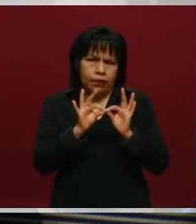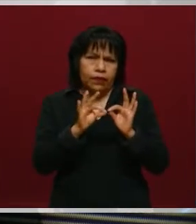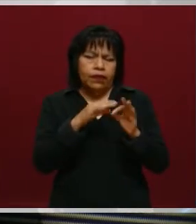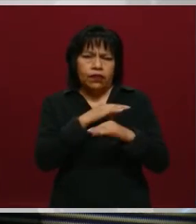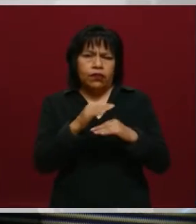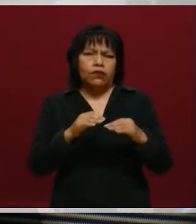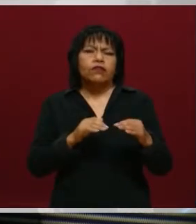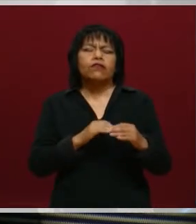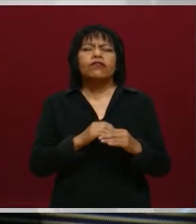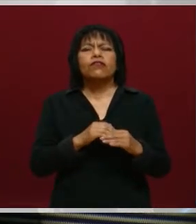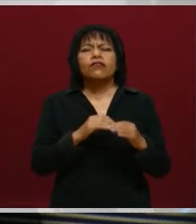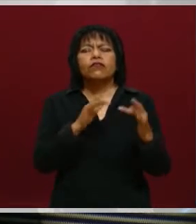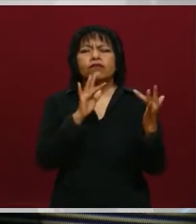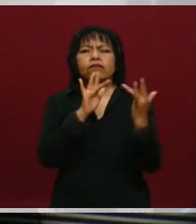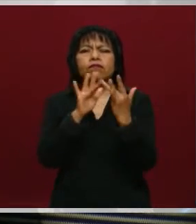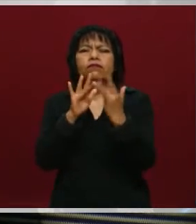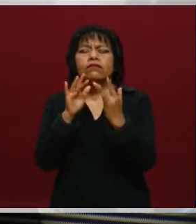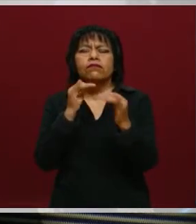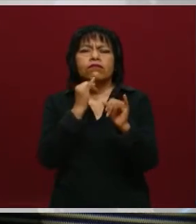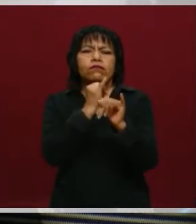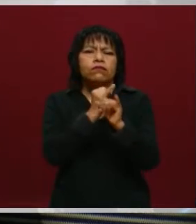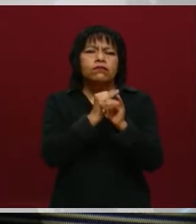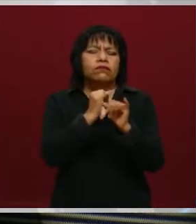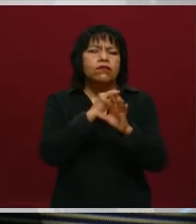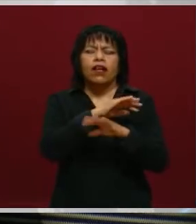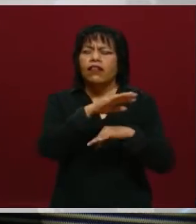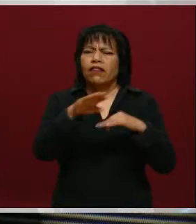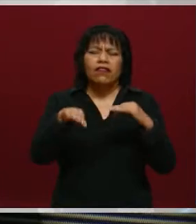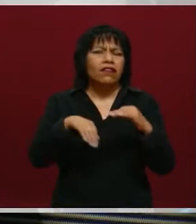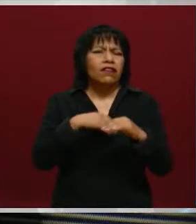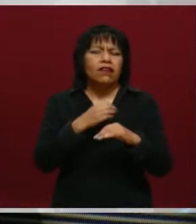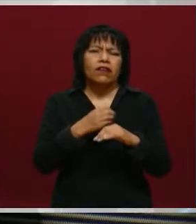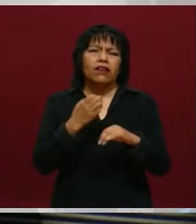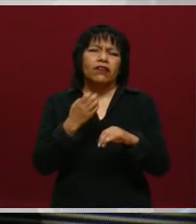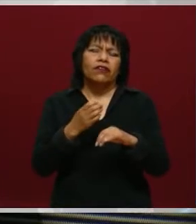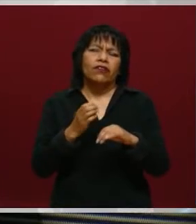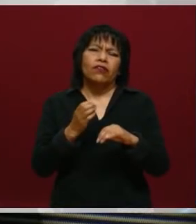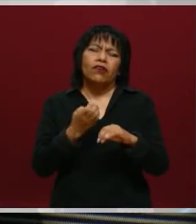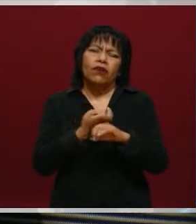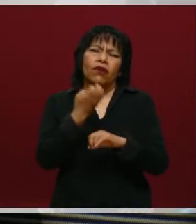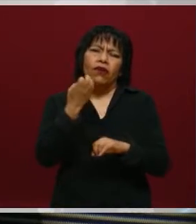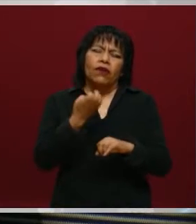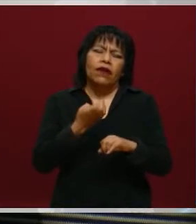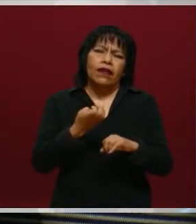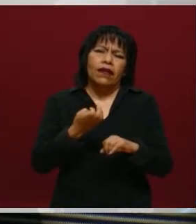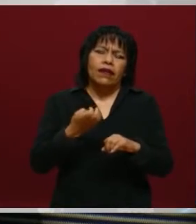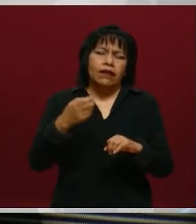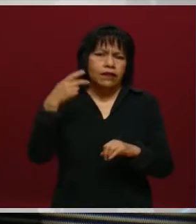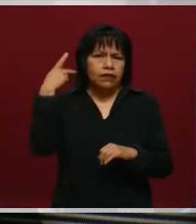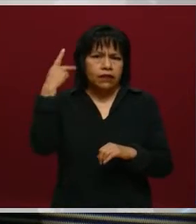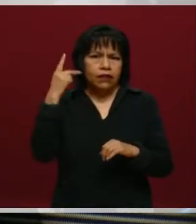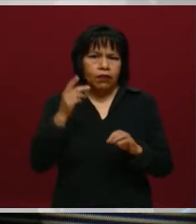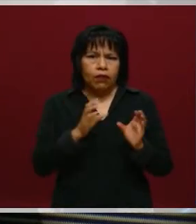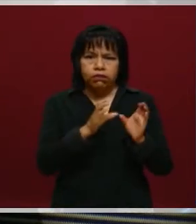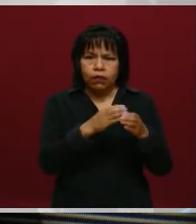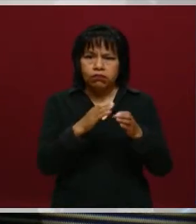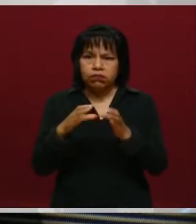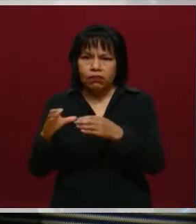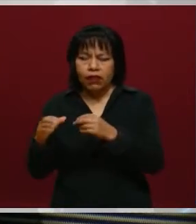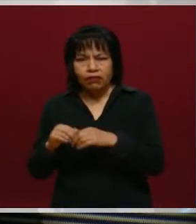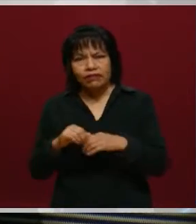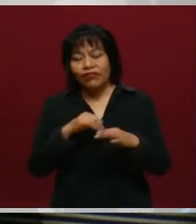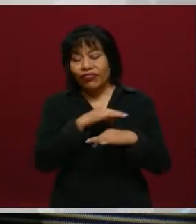virtual extras y maestros de todo el estado que nos han enviado también ya la retroalimentación ellos están muy